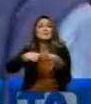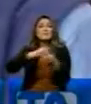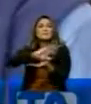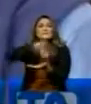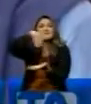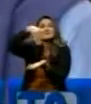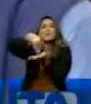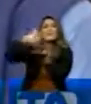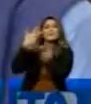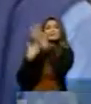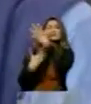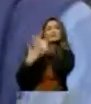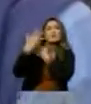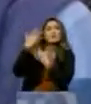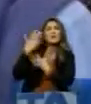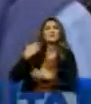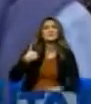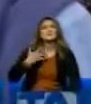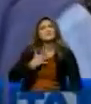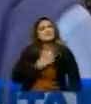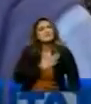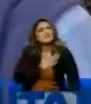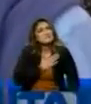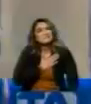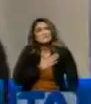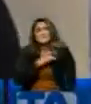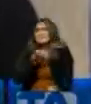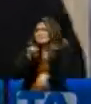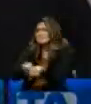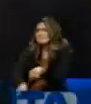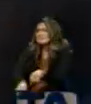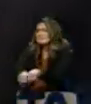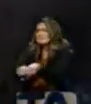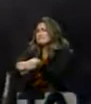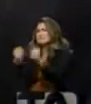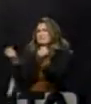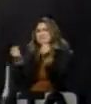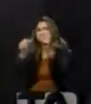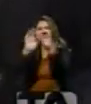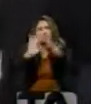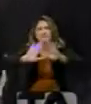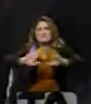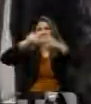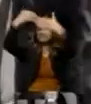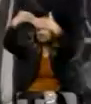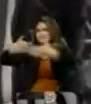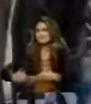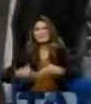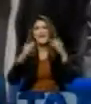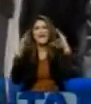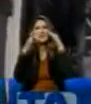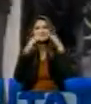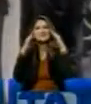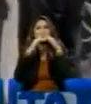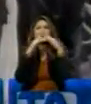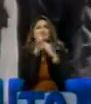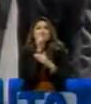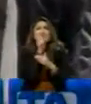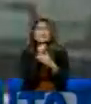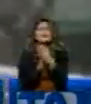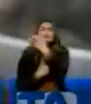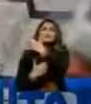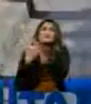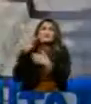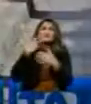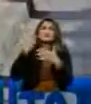gran consternación ver cómo está destruido el centro histórico. Grafitis en las paredes de casonas coloniales hoy trataban de ser borrados por quienes